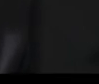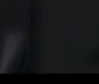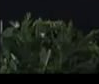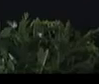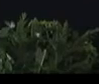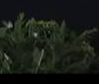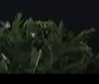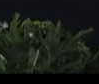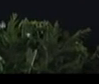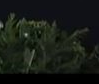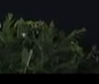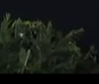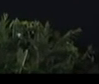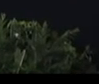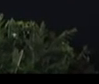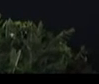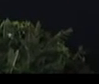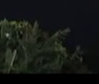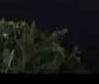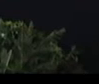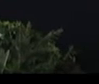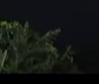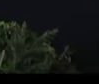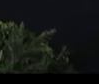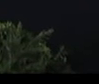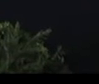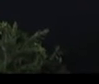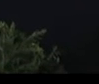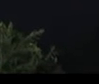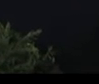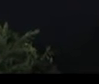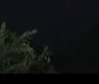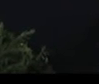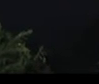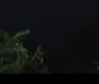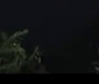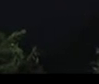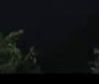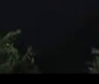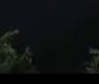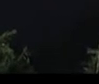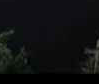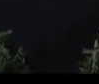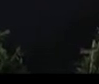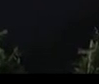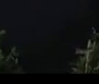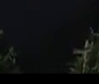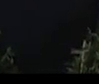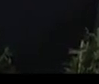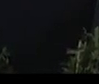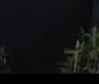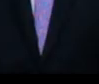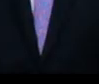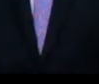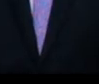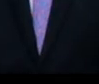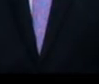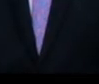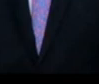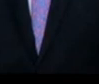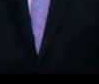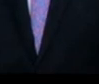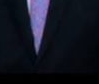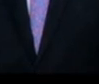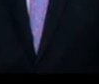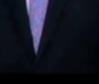oportunidades. Así que se realizó la reunión de entrega-recepción entre el secretario entrante y el saliente, en la cual quedó de manifiesto la